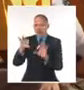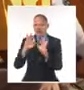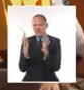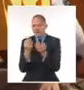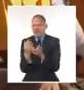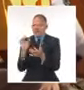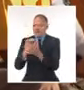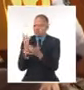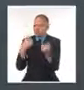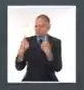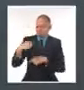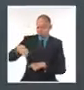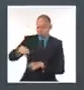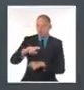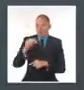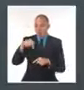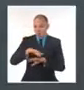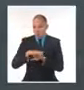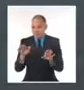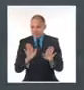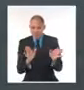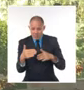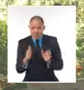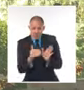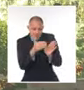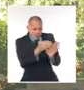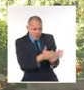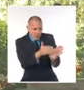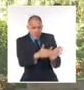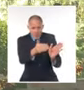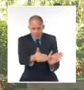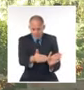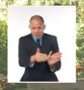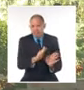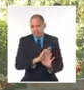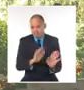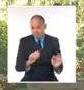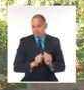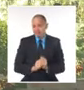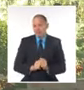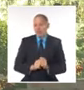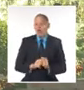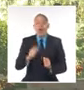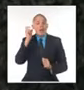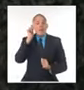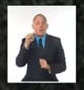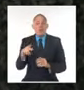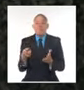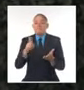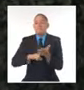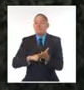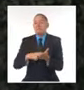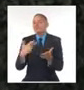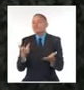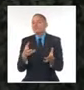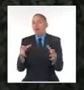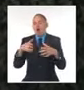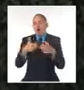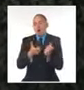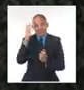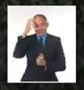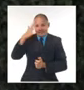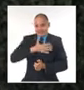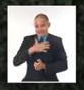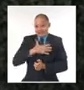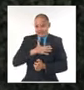guerrilleros que a partir de hoy descansarán en esta serranía. En sus palabras y homenaje a la integrante del Consejo de Estado y del Comité Central del